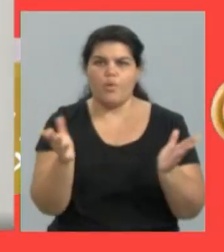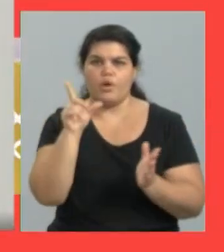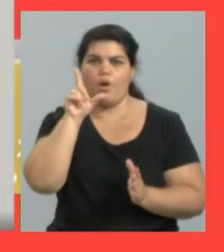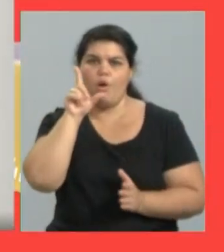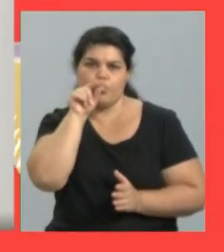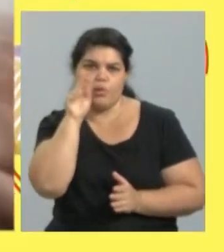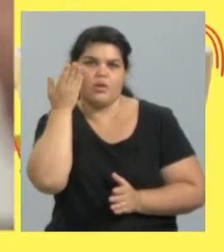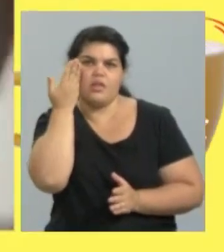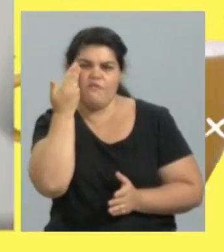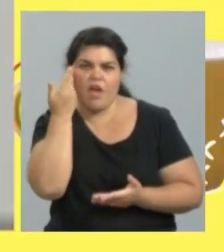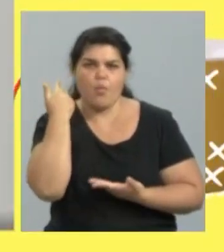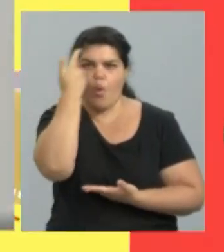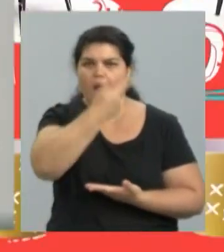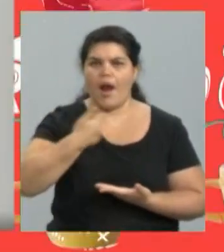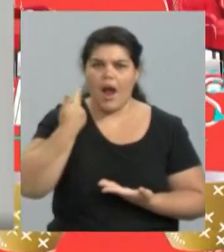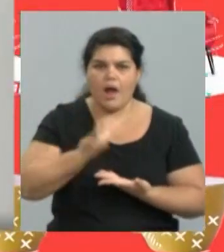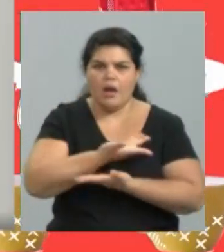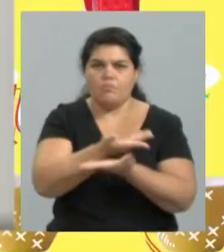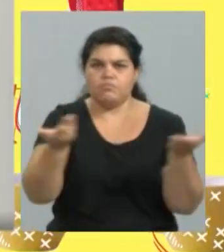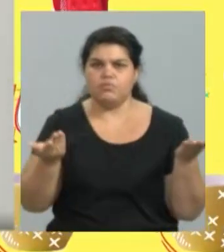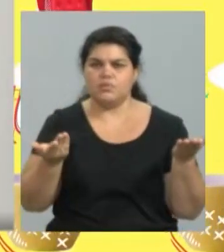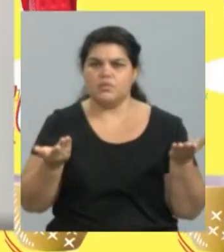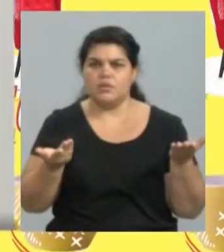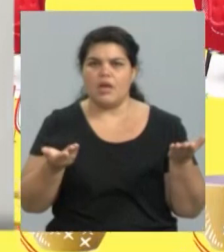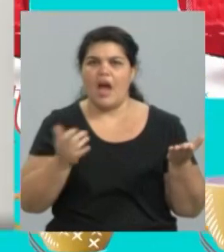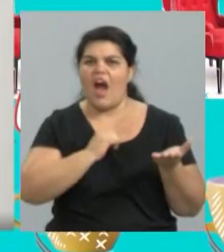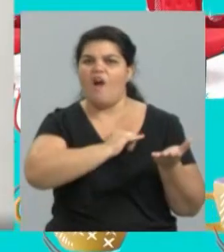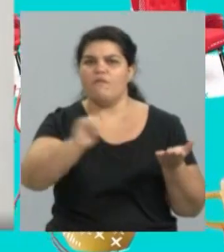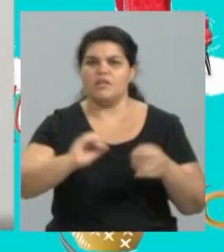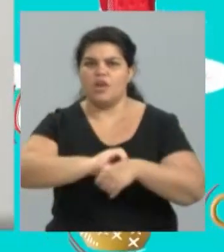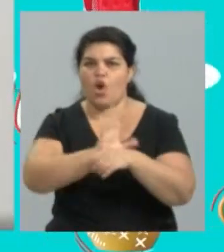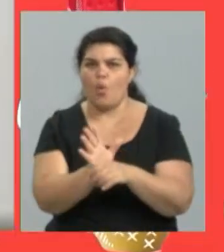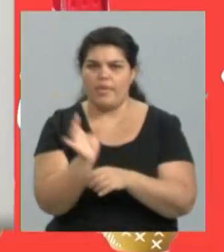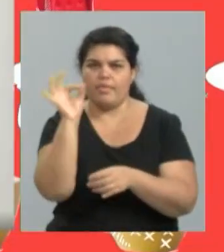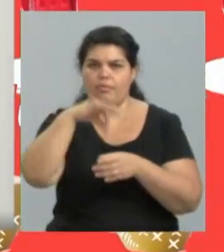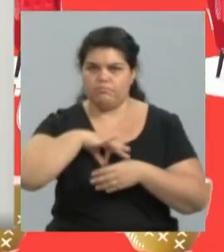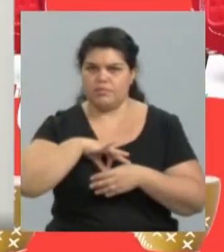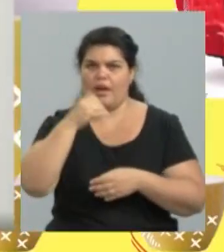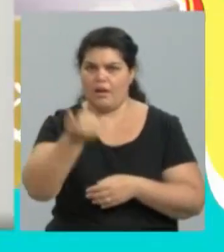sociales, como Sí, exponiendo a las personas. Bueno, esa situación generó obviamente